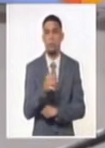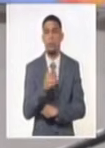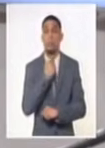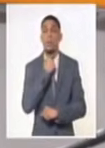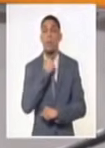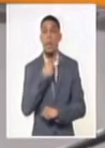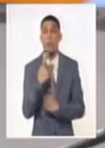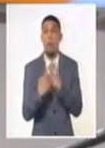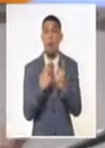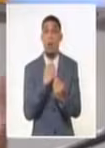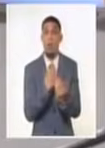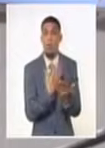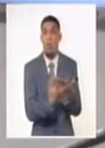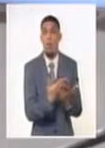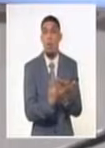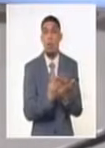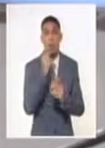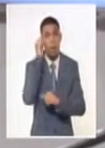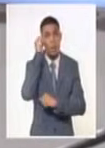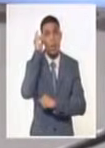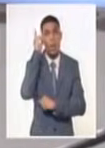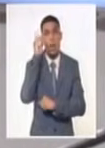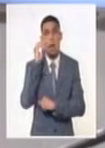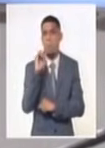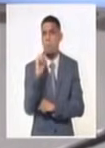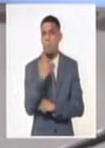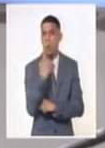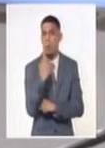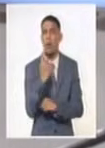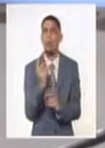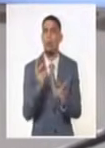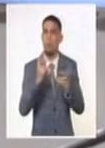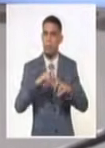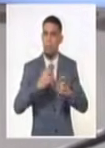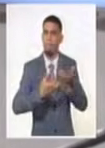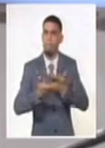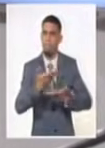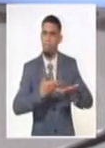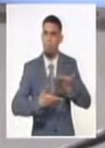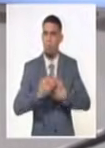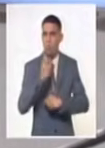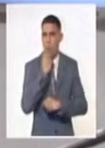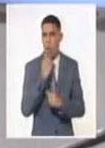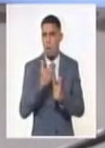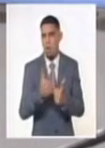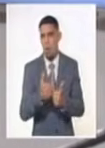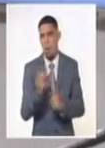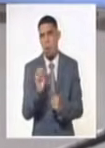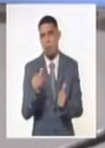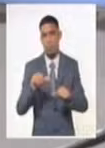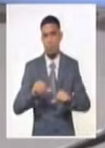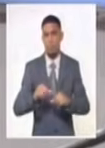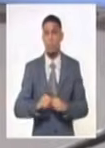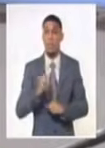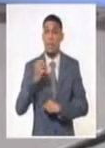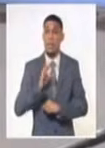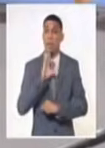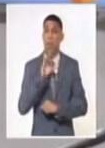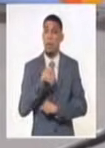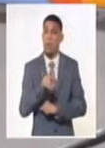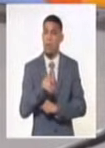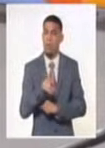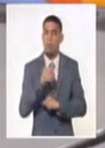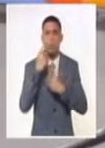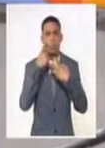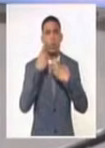ha identificado bajo qué condiciones eso puede fluir de la mejor manera. Y entonces yo siempre digo que ese ha sido un valor importante de este